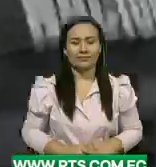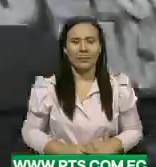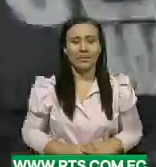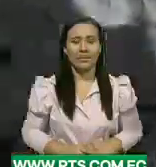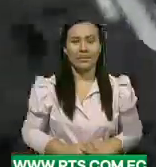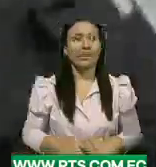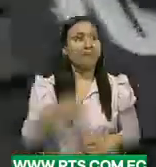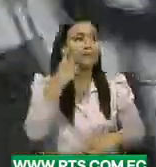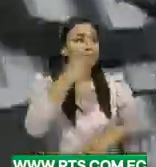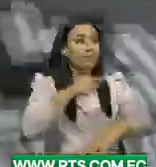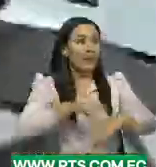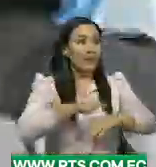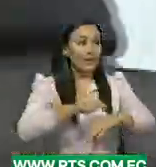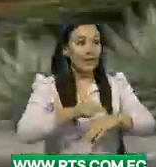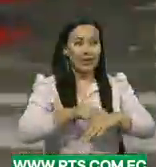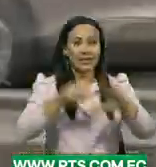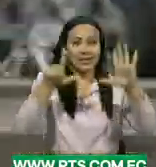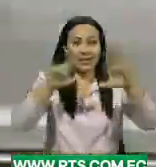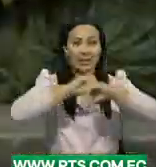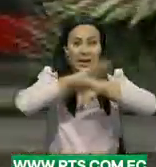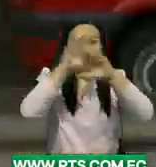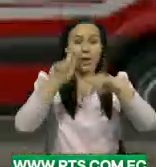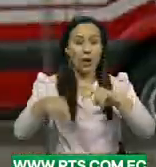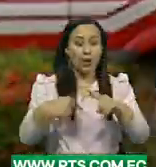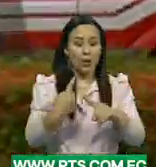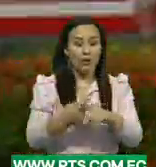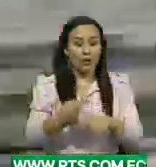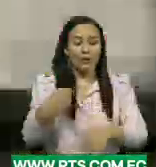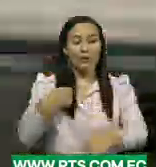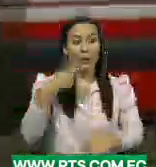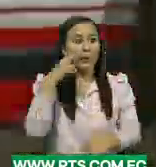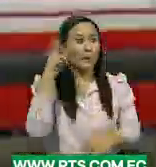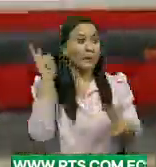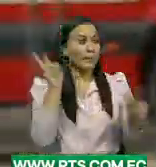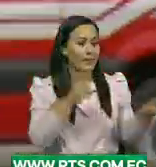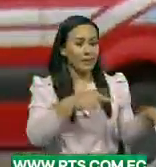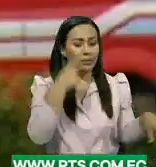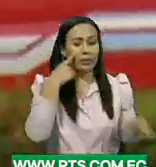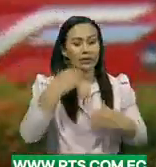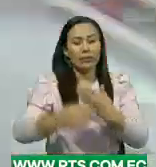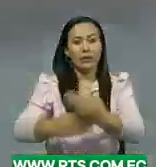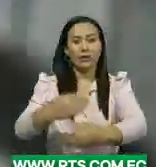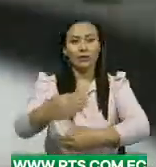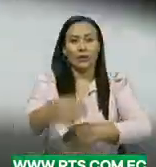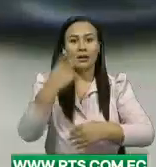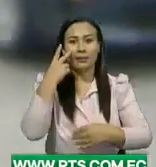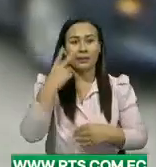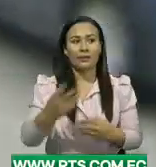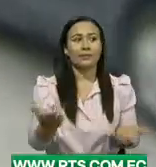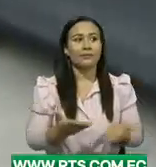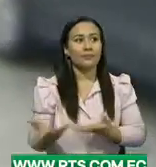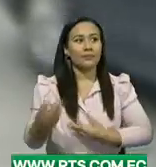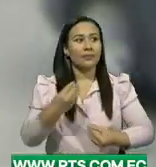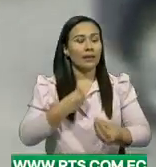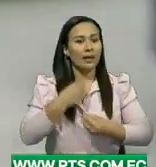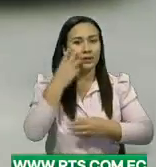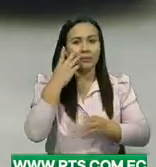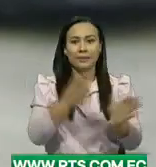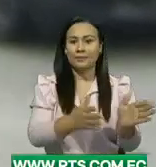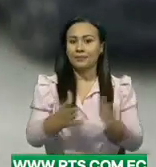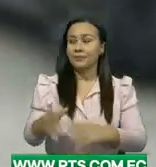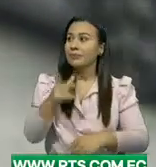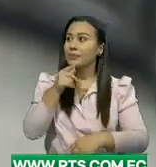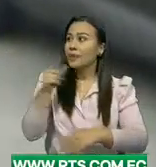Eran alrededor de las 7 de la mañana cuando los involucrados en este caso viajaban desde Las Orquídeas al interior de un bus